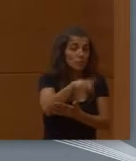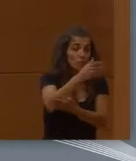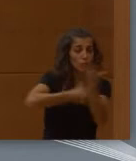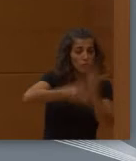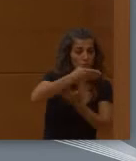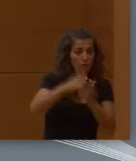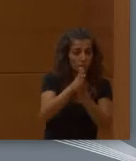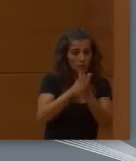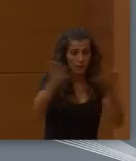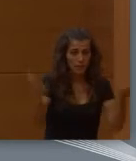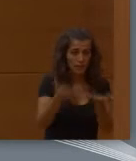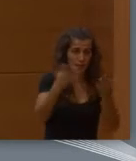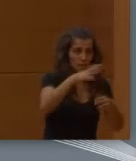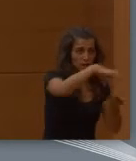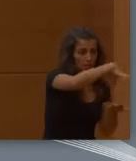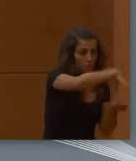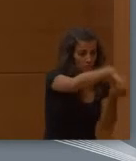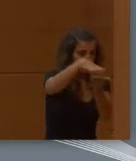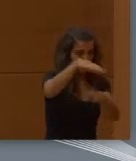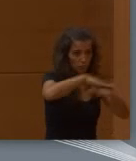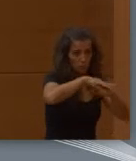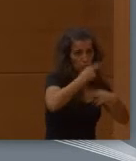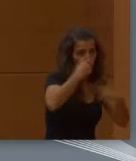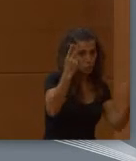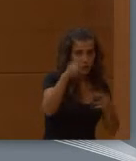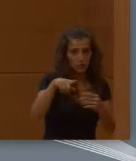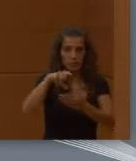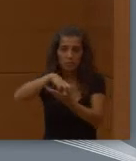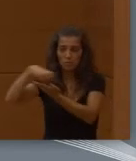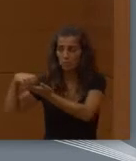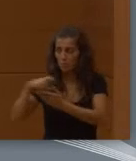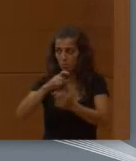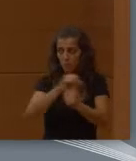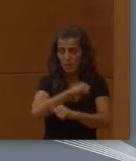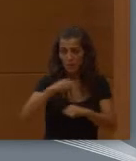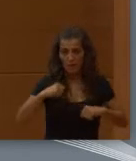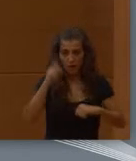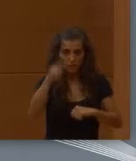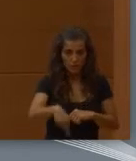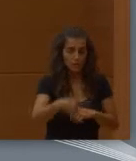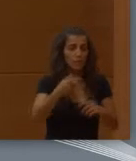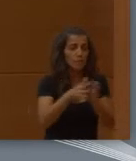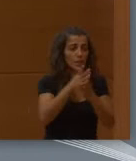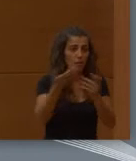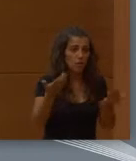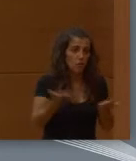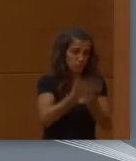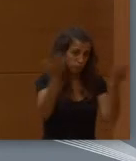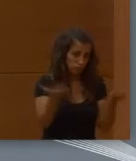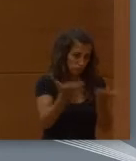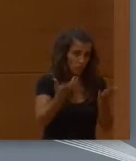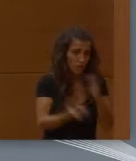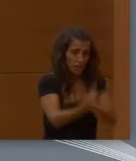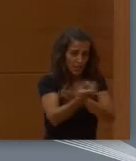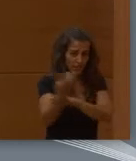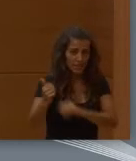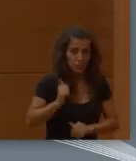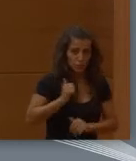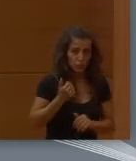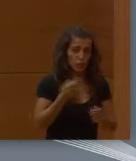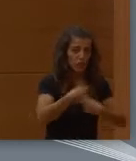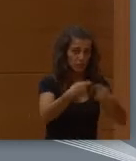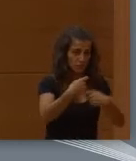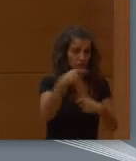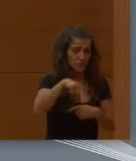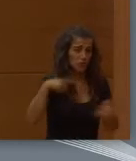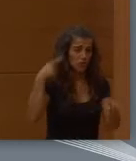fomentar la colaboración entre organismos públicos y privados, crear nuevas oportunidades de negocio, fomentar el aprendizaje a lo largo de toda la vida. Este es uno de los